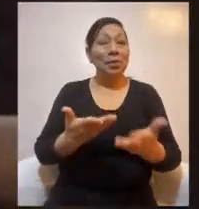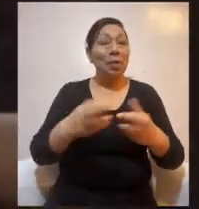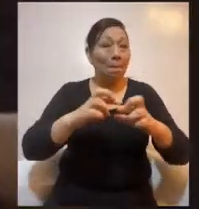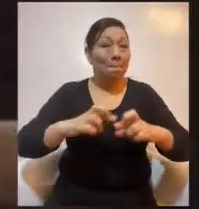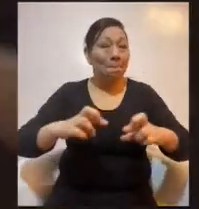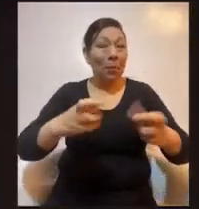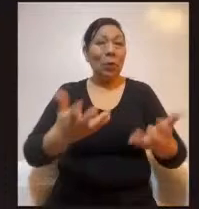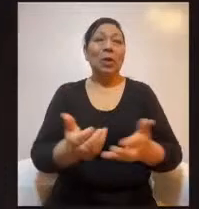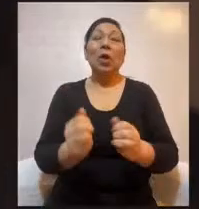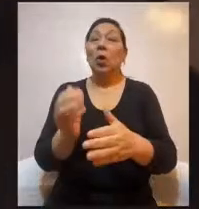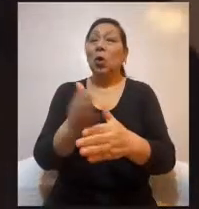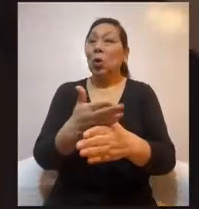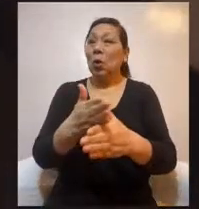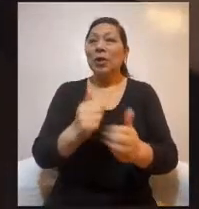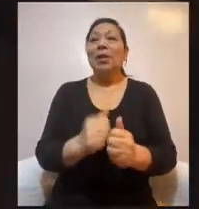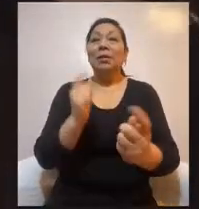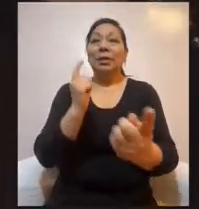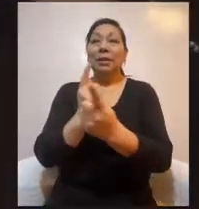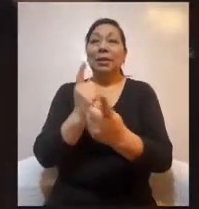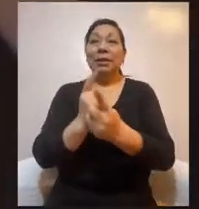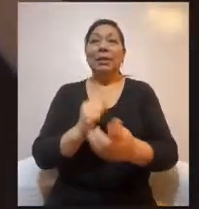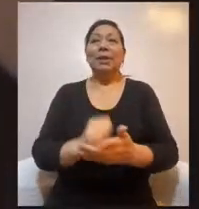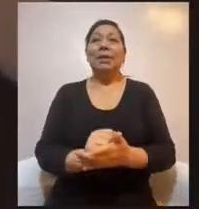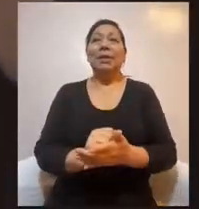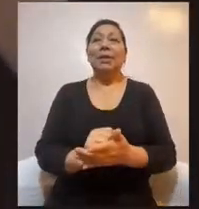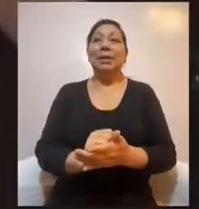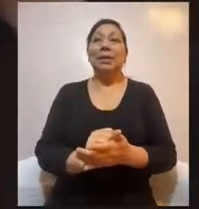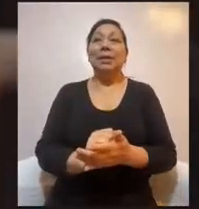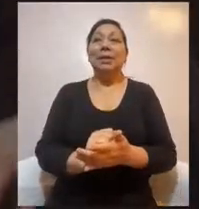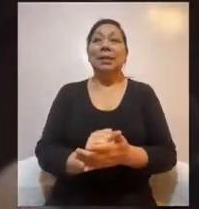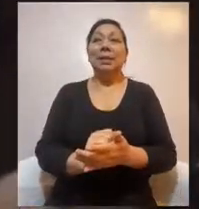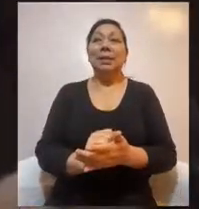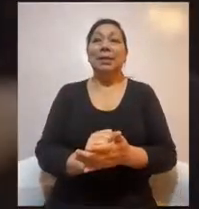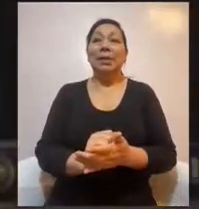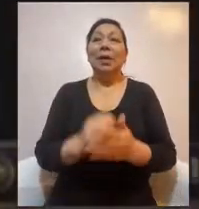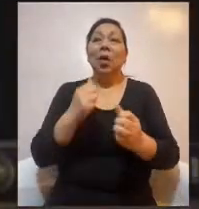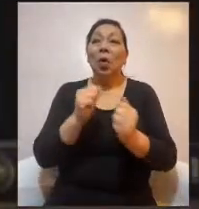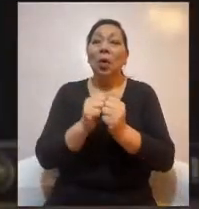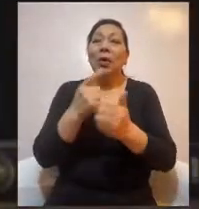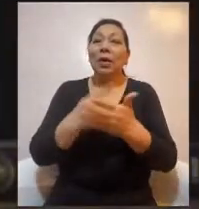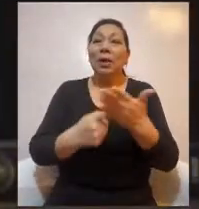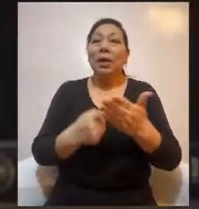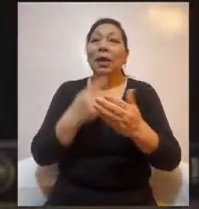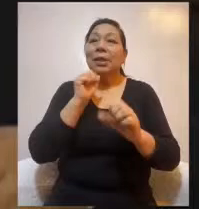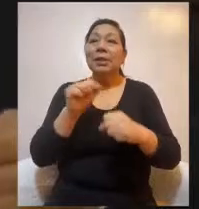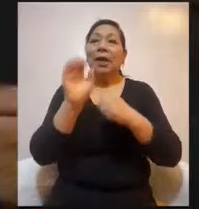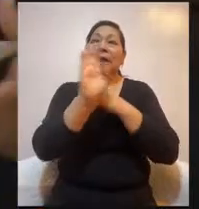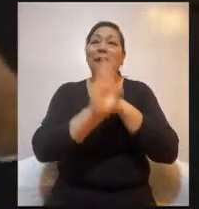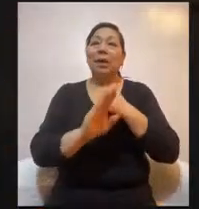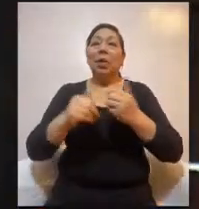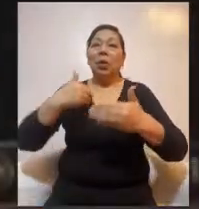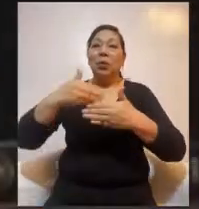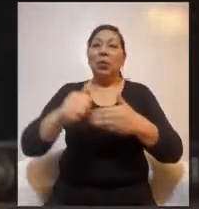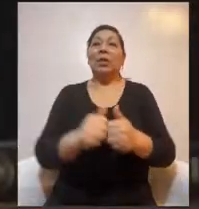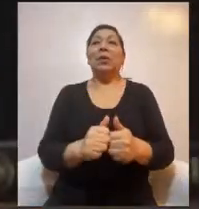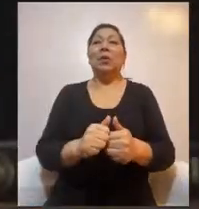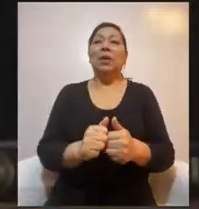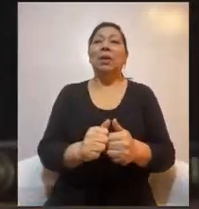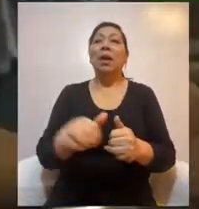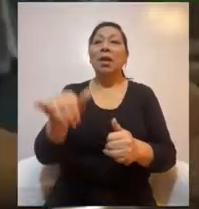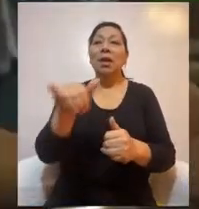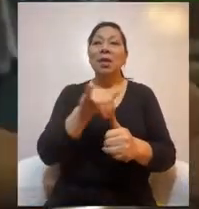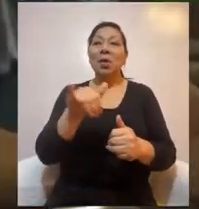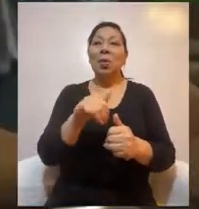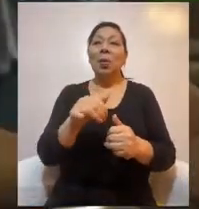las audiencias públicas con la participación directa de la recurrente, con el propósito de garantizar la continuidad de las